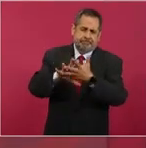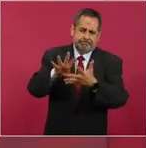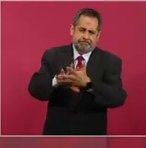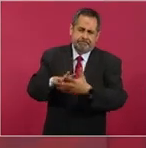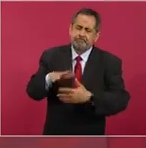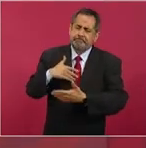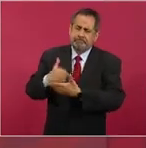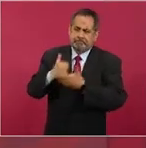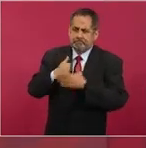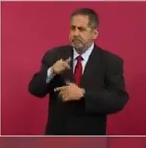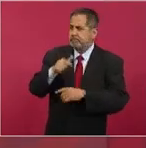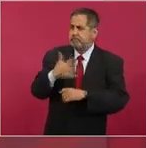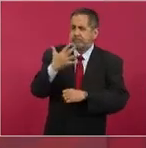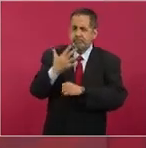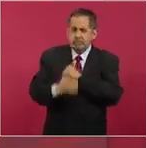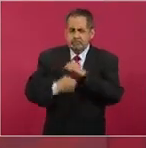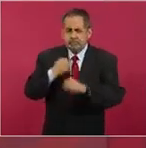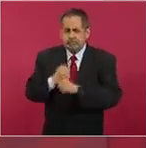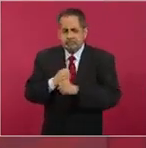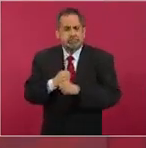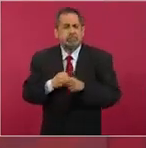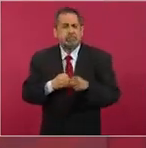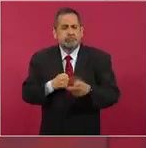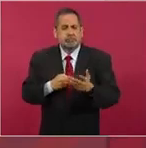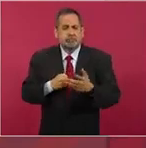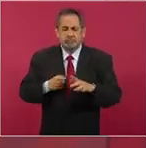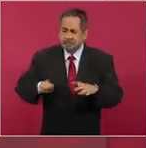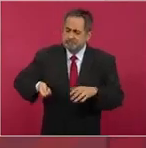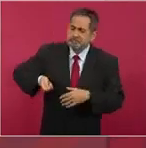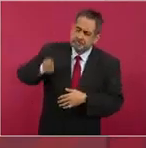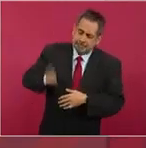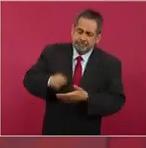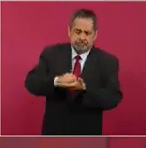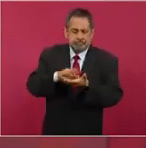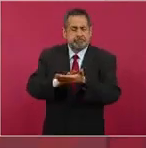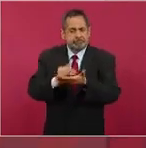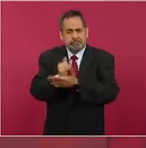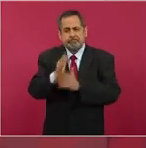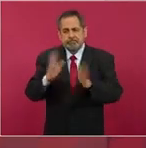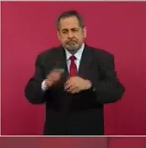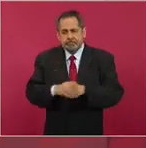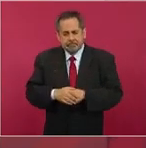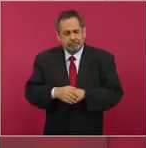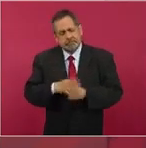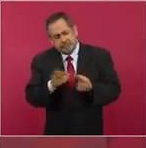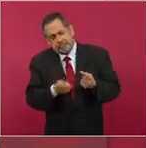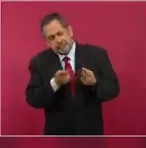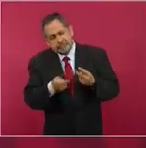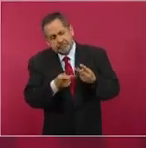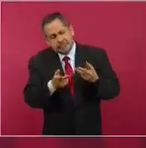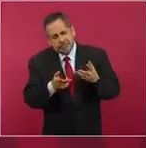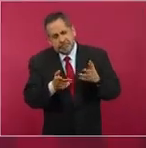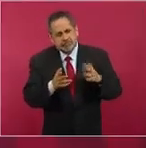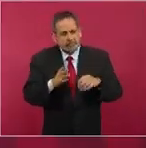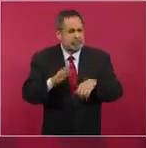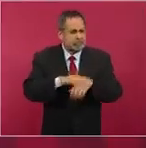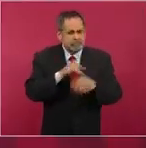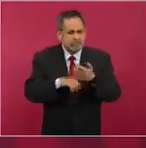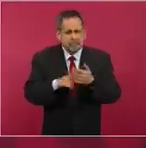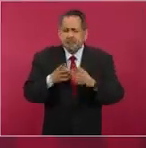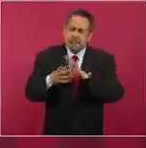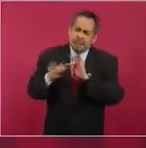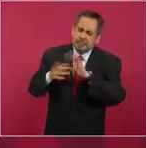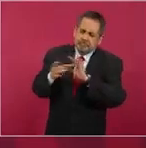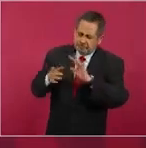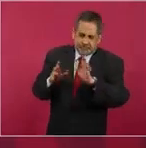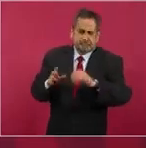y lleva 5 años y no lo sentencian. Ya le pregunté de cuál era el delito, ya me dijo.